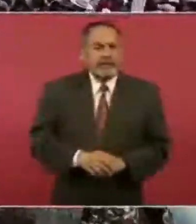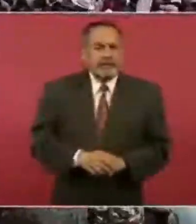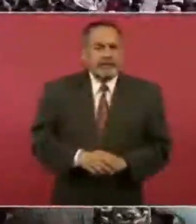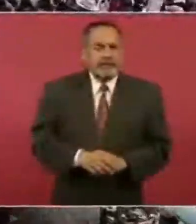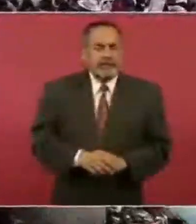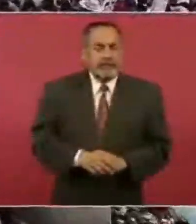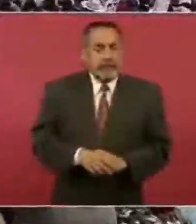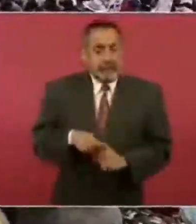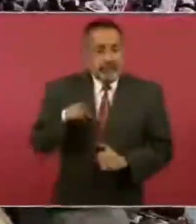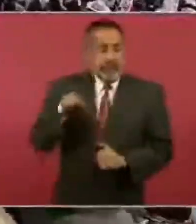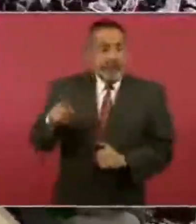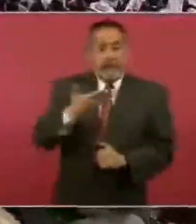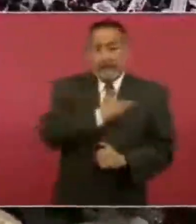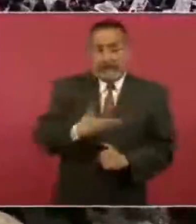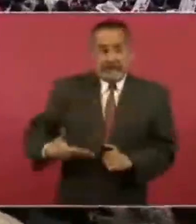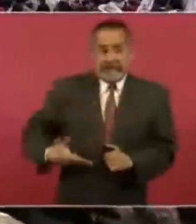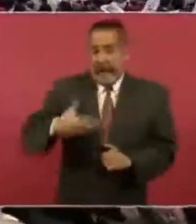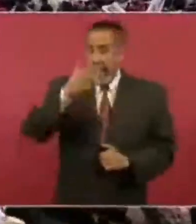presidente,